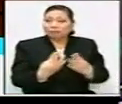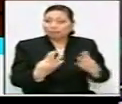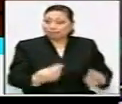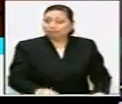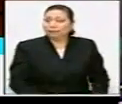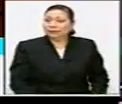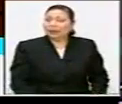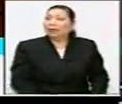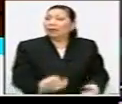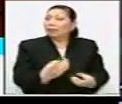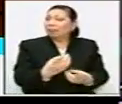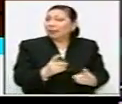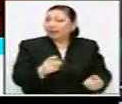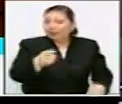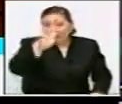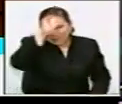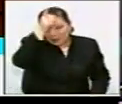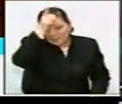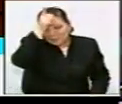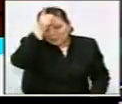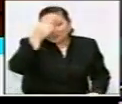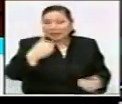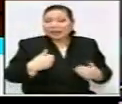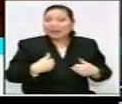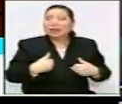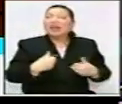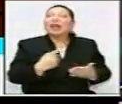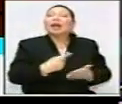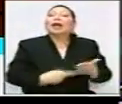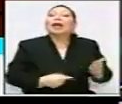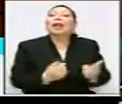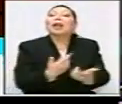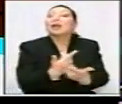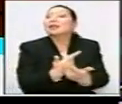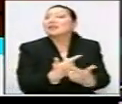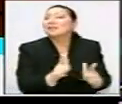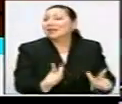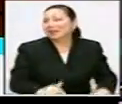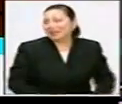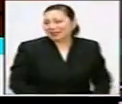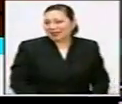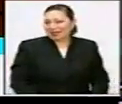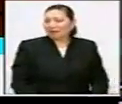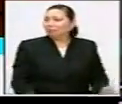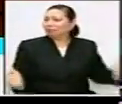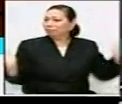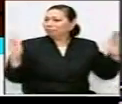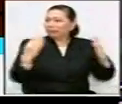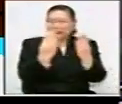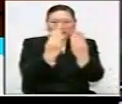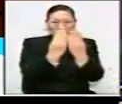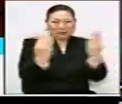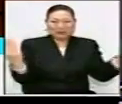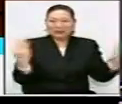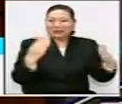República Democrática Alemana obtener la libertad y destruyen el muro de